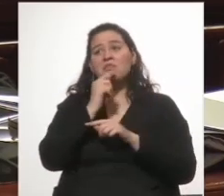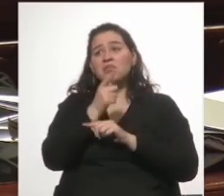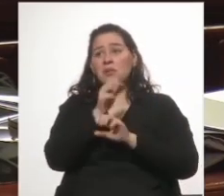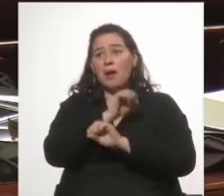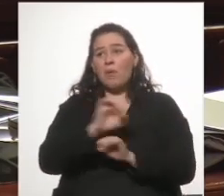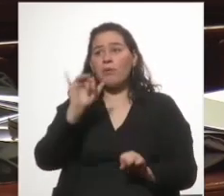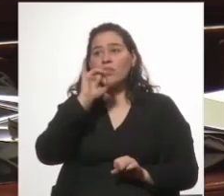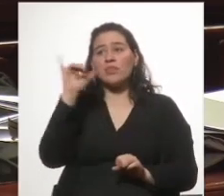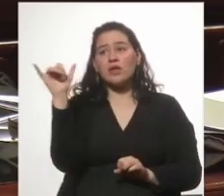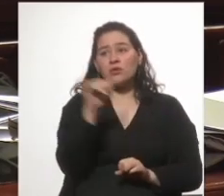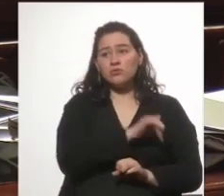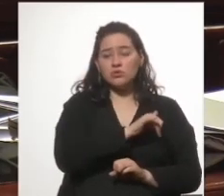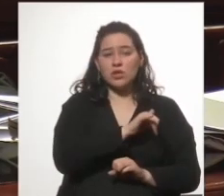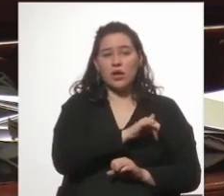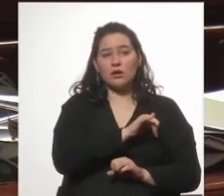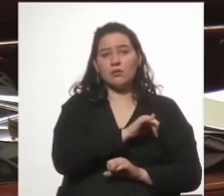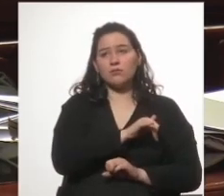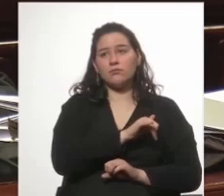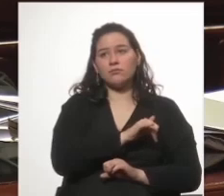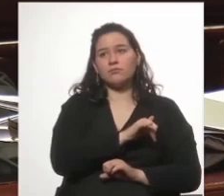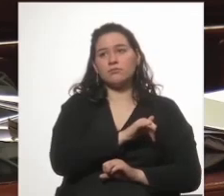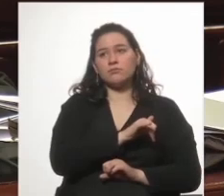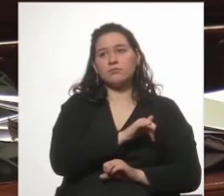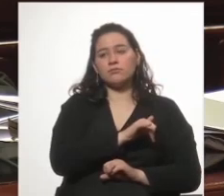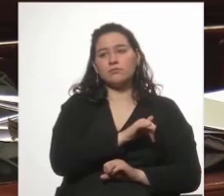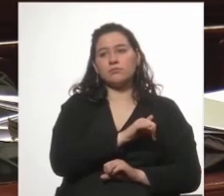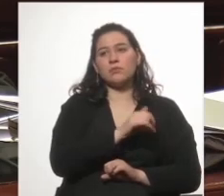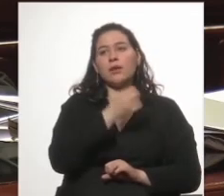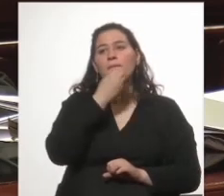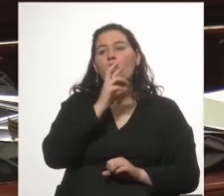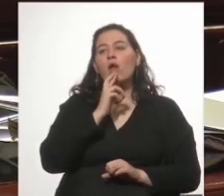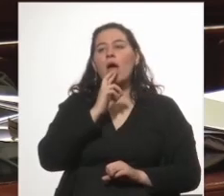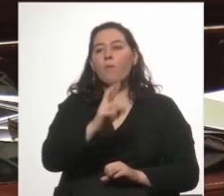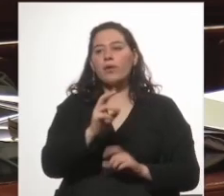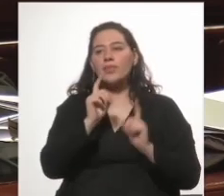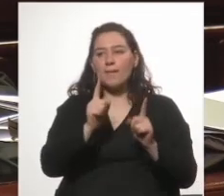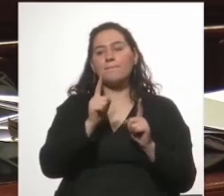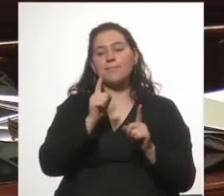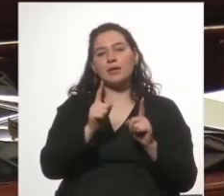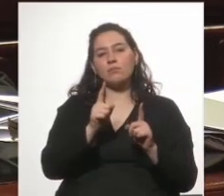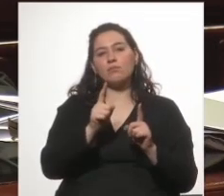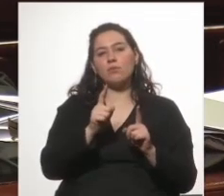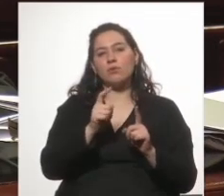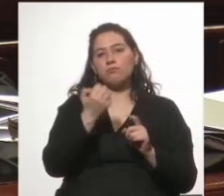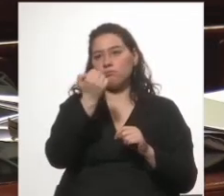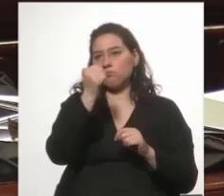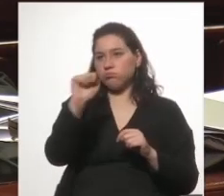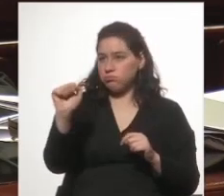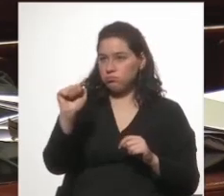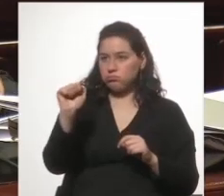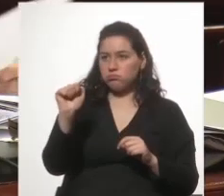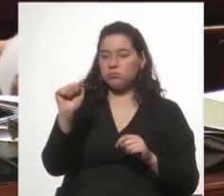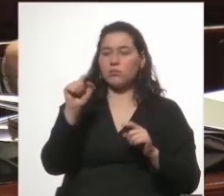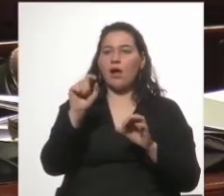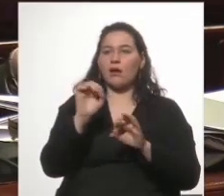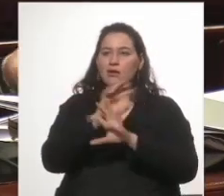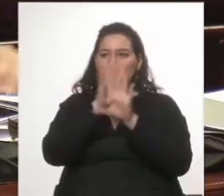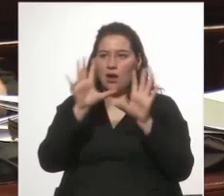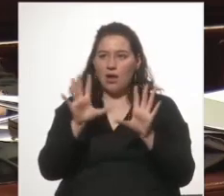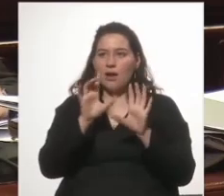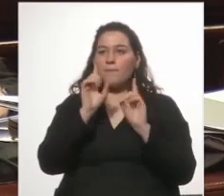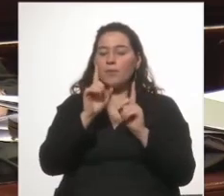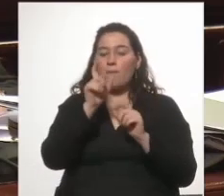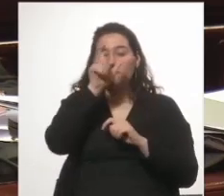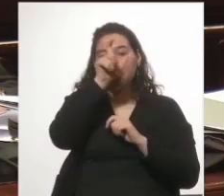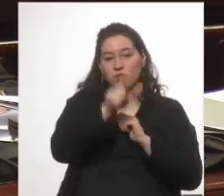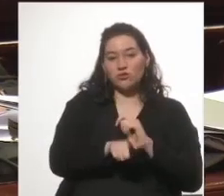la doctrina ha sido conteste en que la adecuada respuesta es la que dice que la existencia de una infracción del deber de actuar es clara cuando el